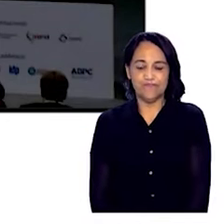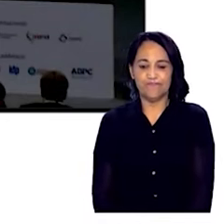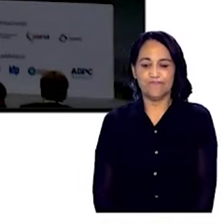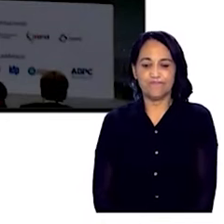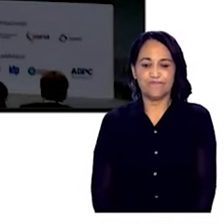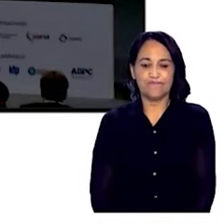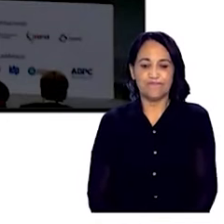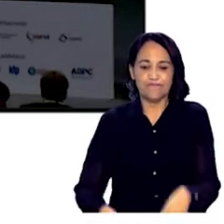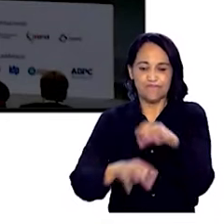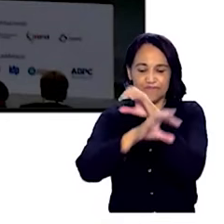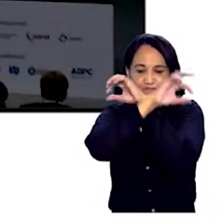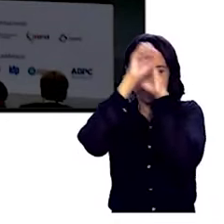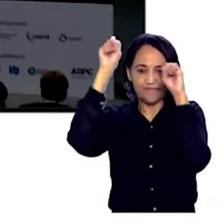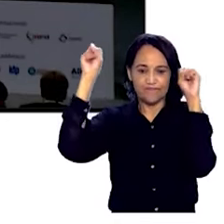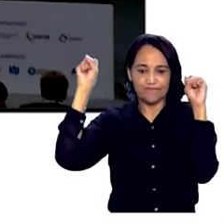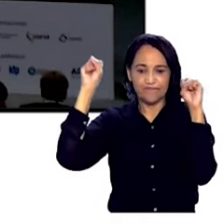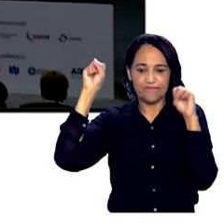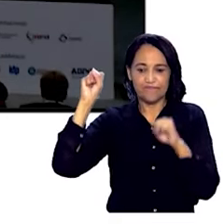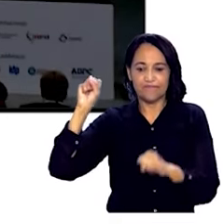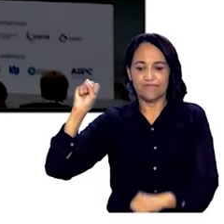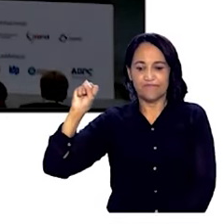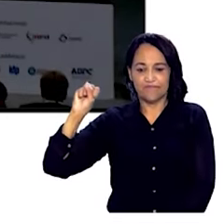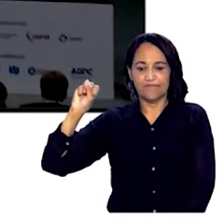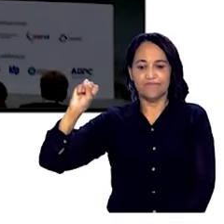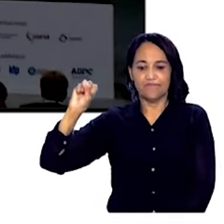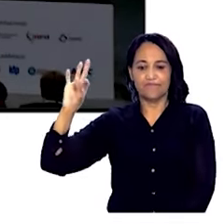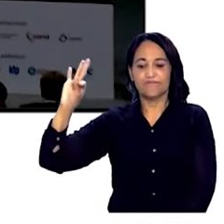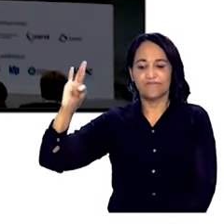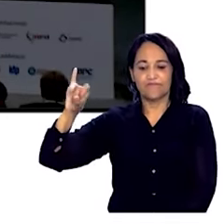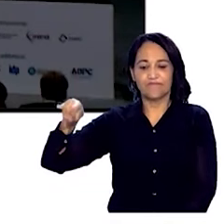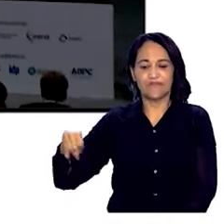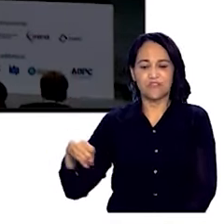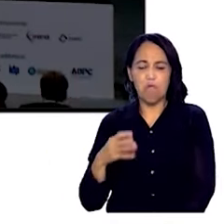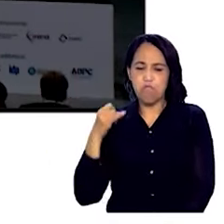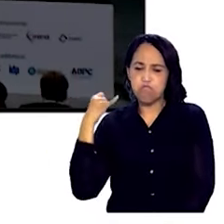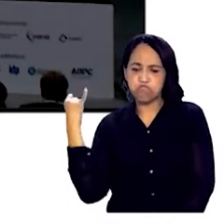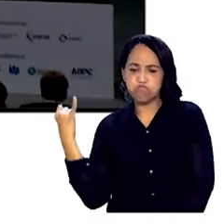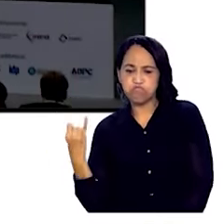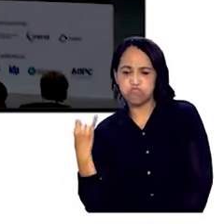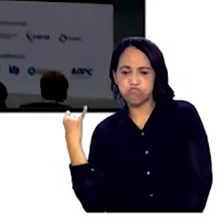parao nuestro continente y una referencia tan importante a nivel